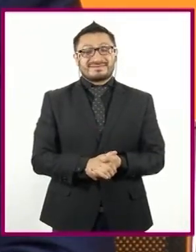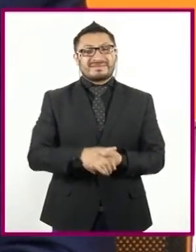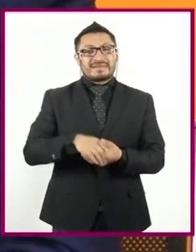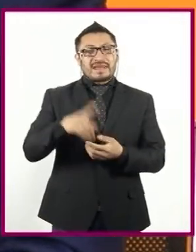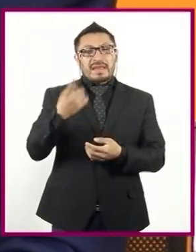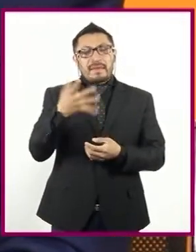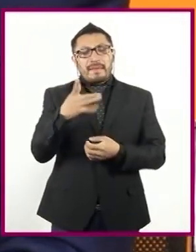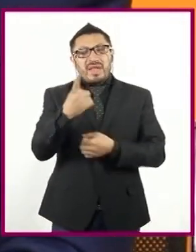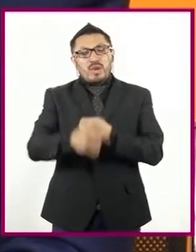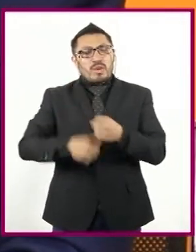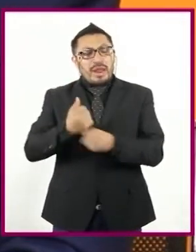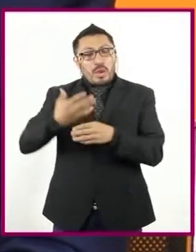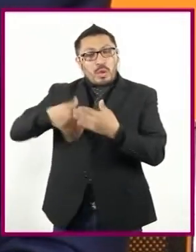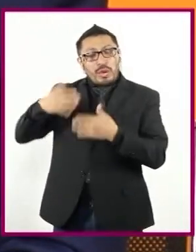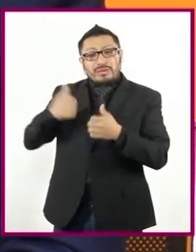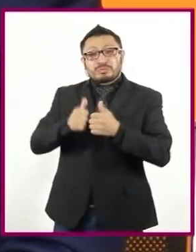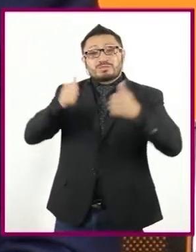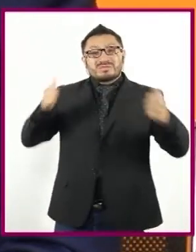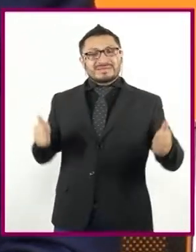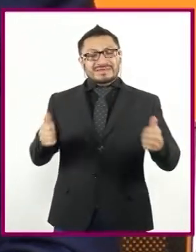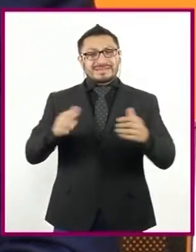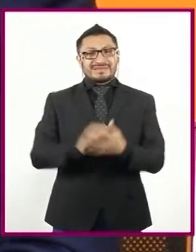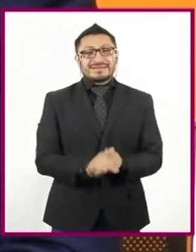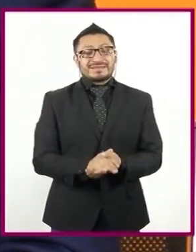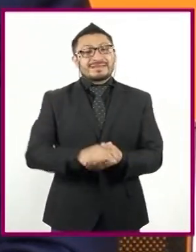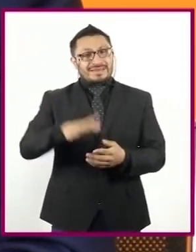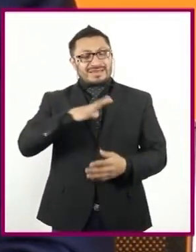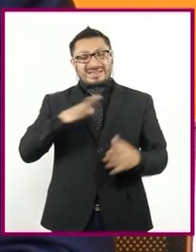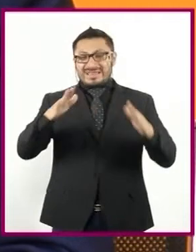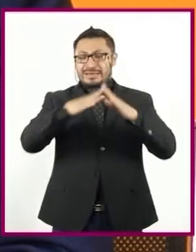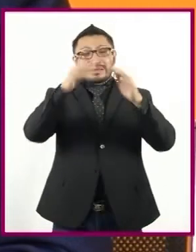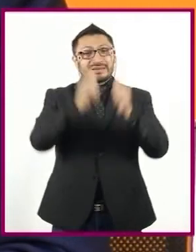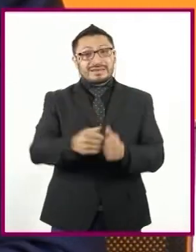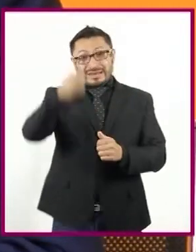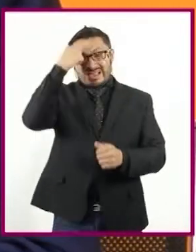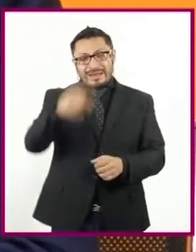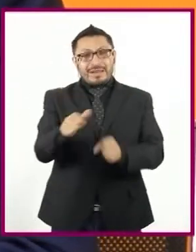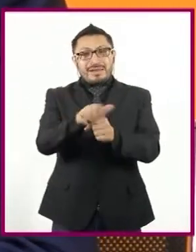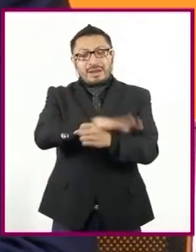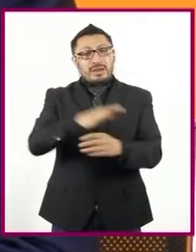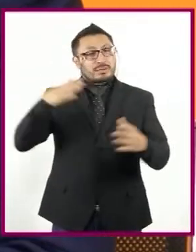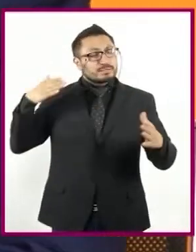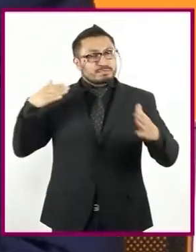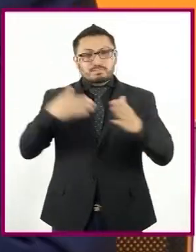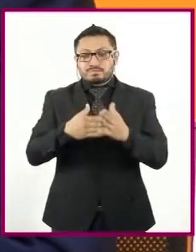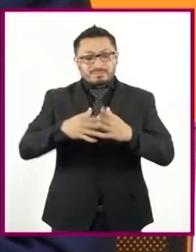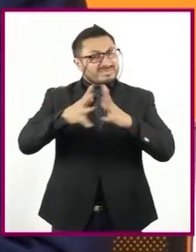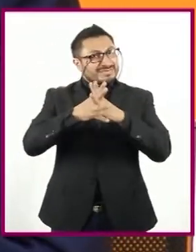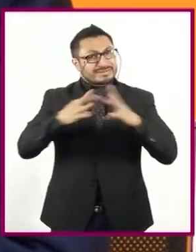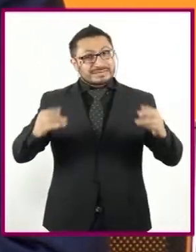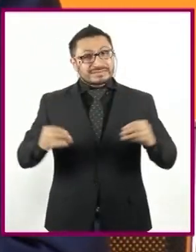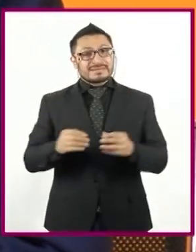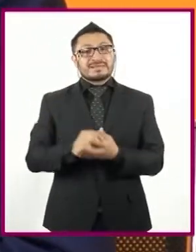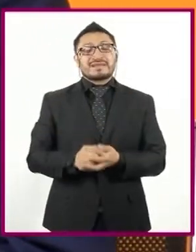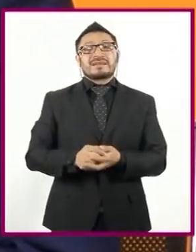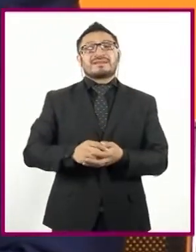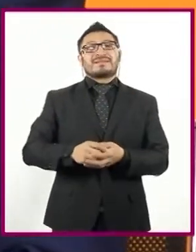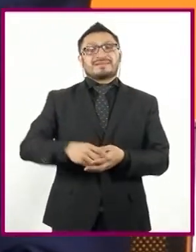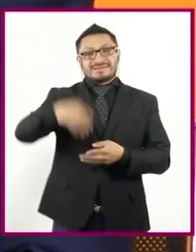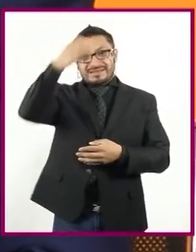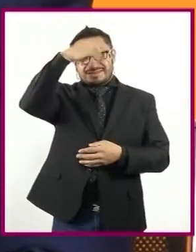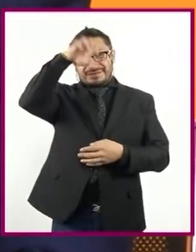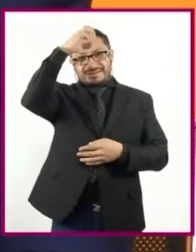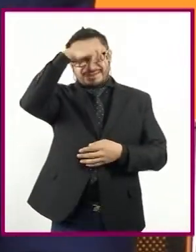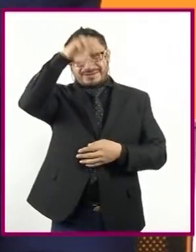del distanciamiento social que nos mantiene en nuestros hogares para detener la propagación del virus COVID-19, expertos indican que